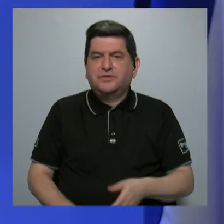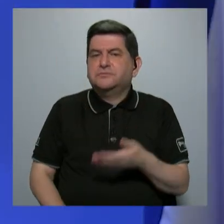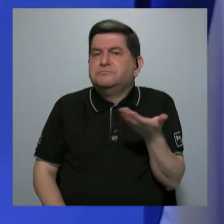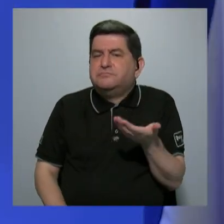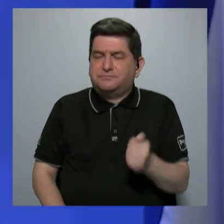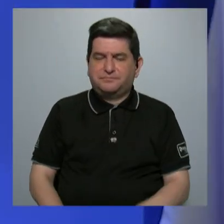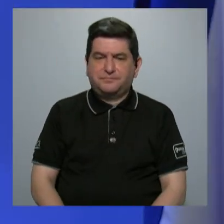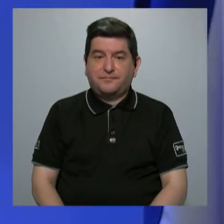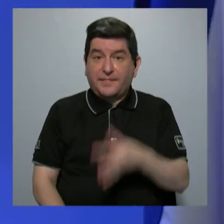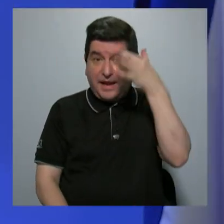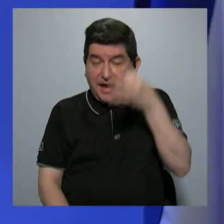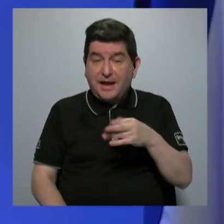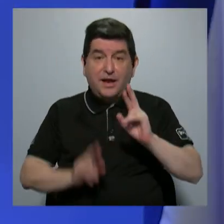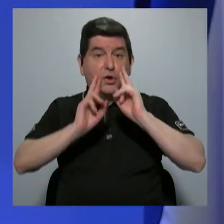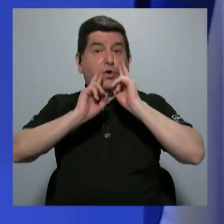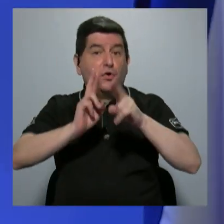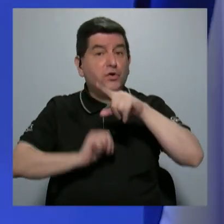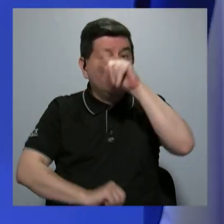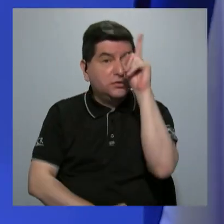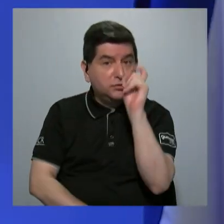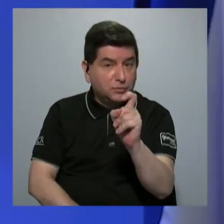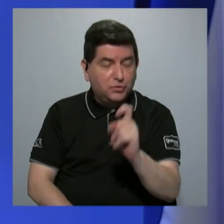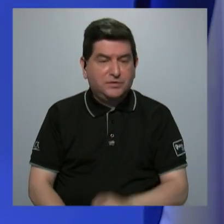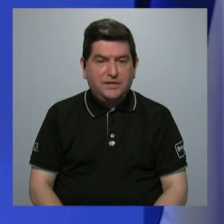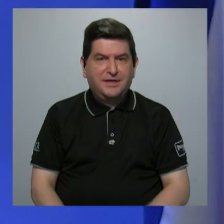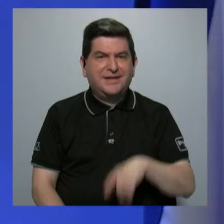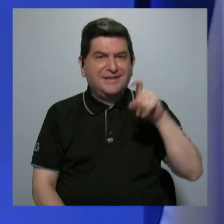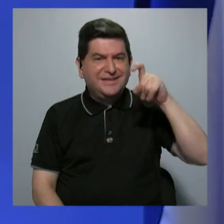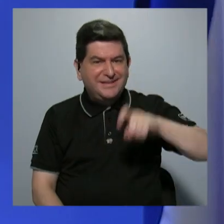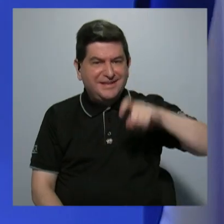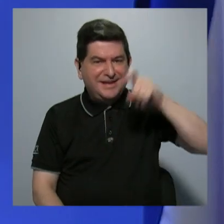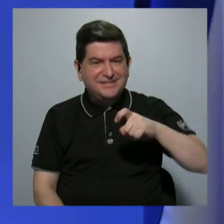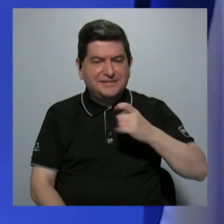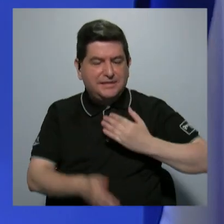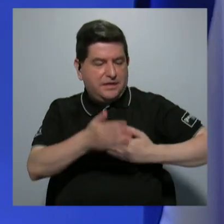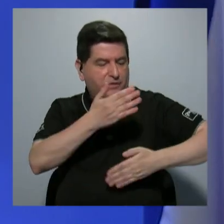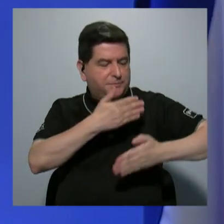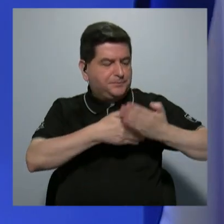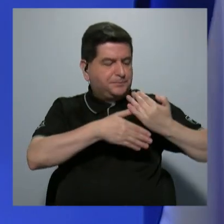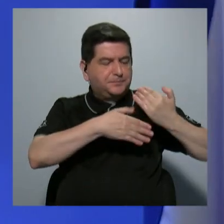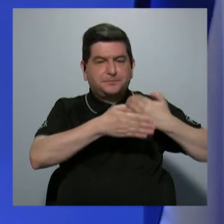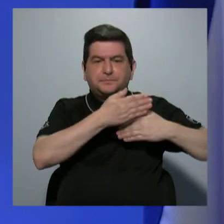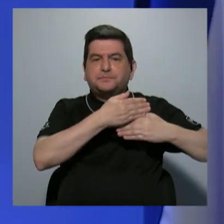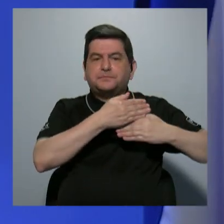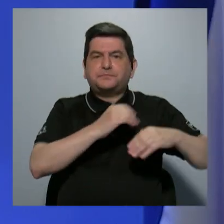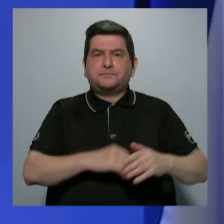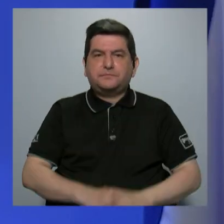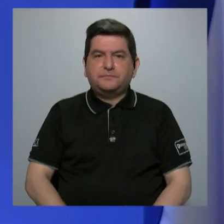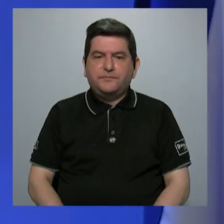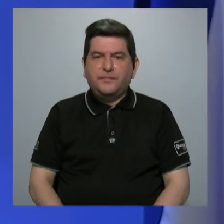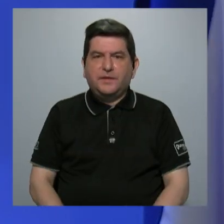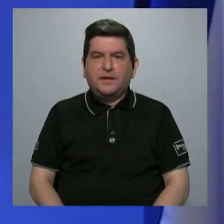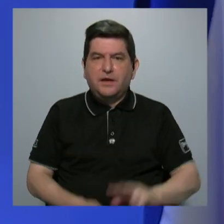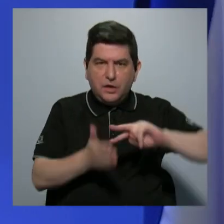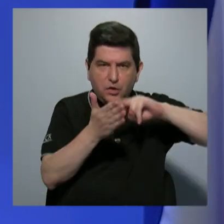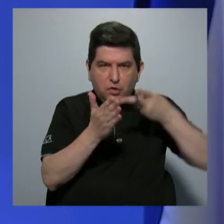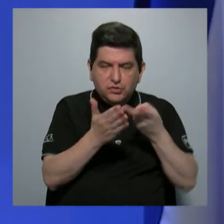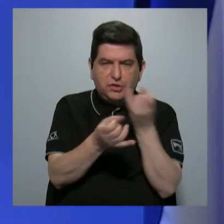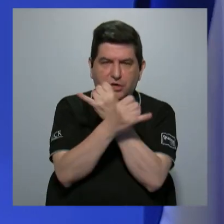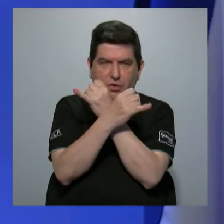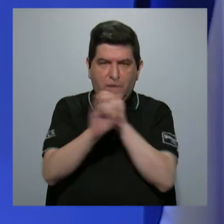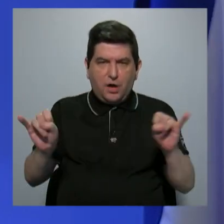Bueno, creo que para poder contestar esa pregunta hay que remitirse a el concepto de